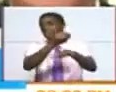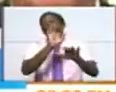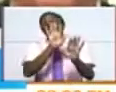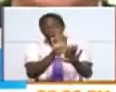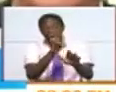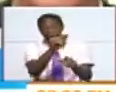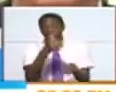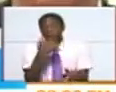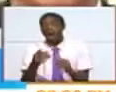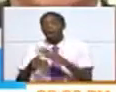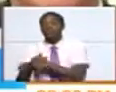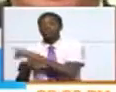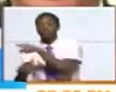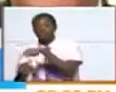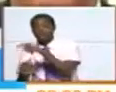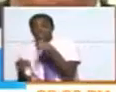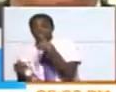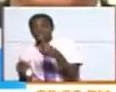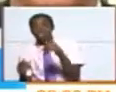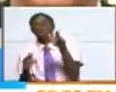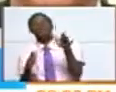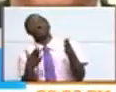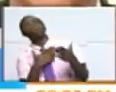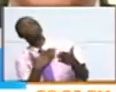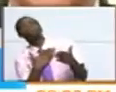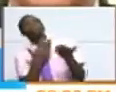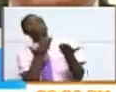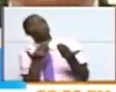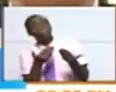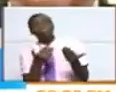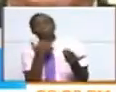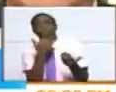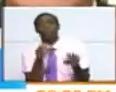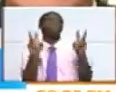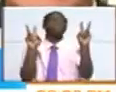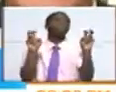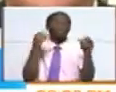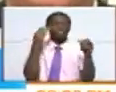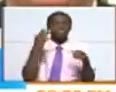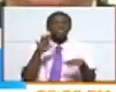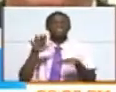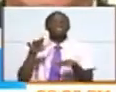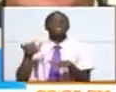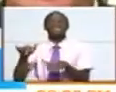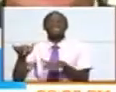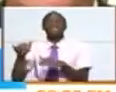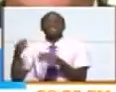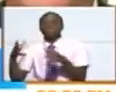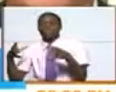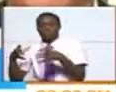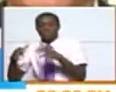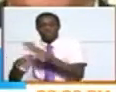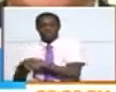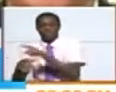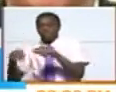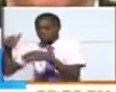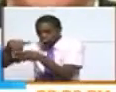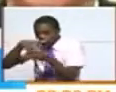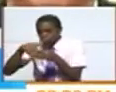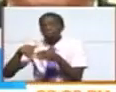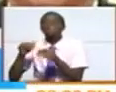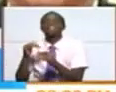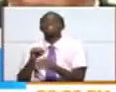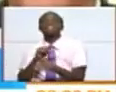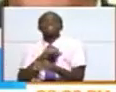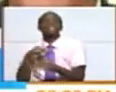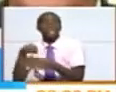la oposición utiliza para sus propias elecciones internas, que además está auditado internacionalmente. Por señor lo